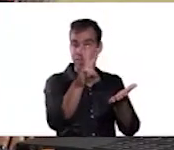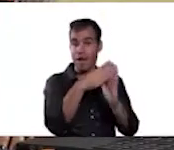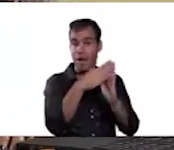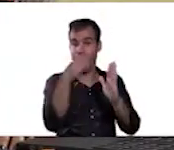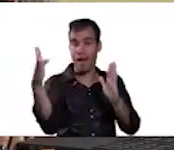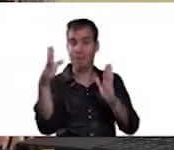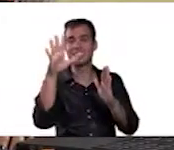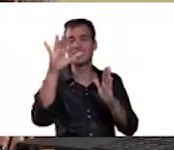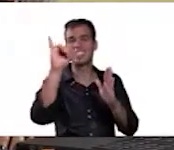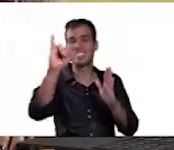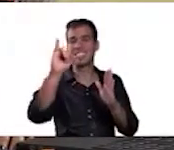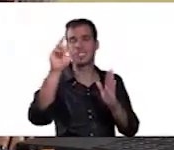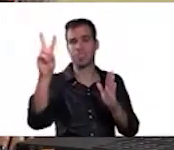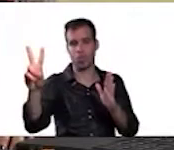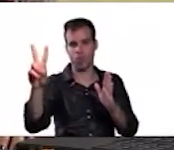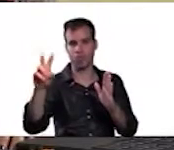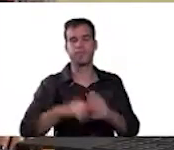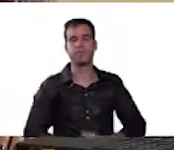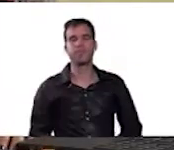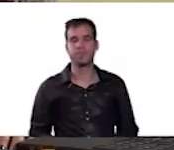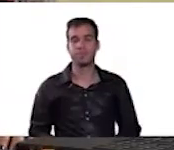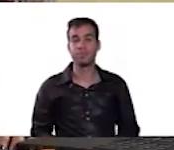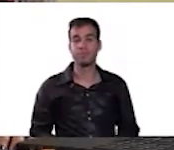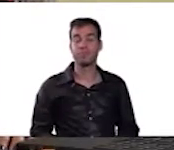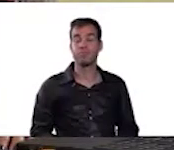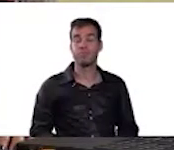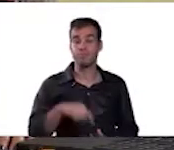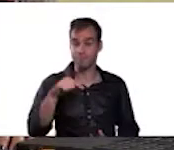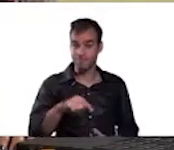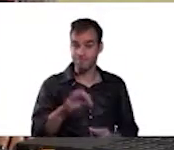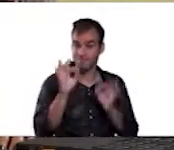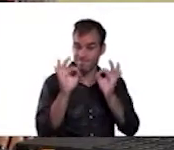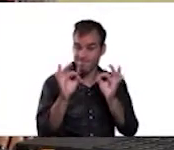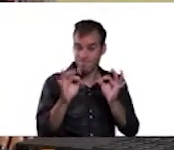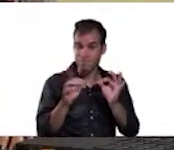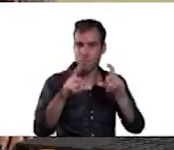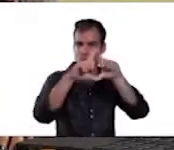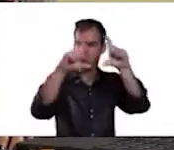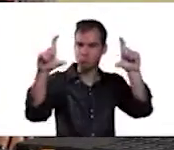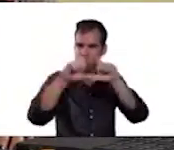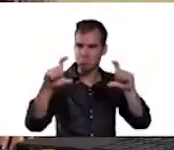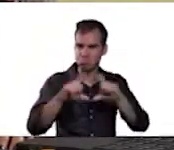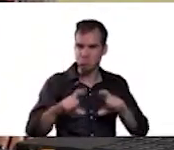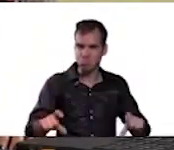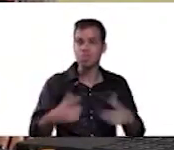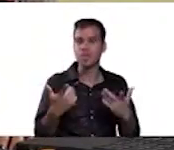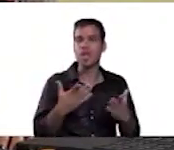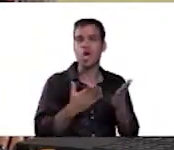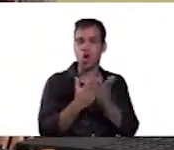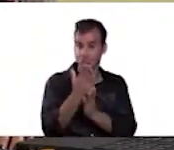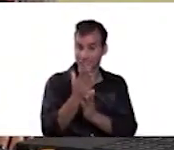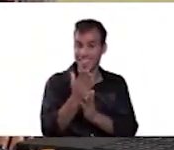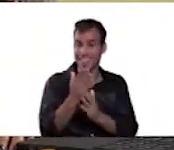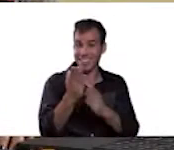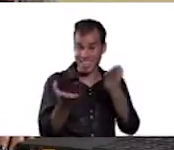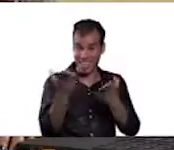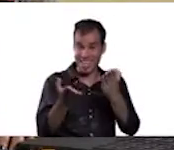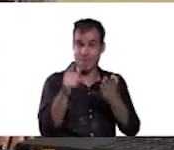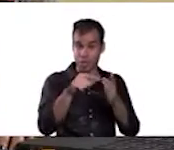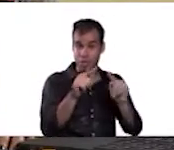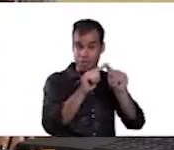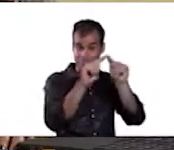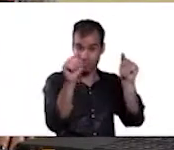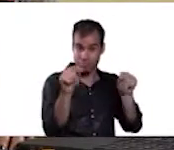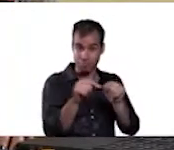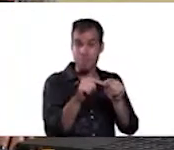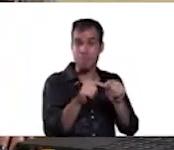53 a la 62. Ahora más específico, el concepto de la constante de equilibrio está en el recuadro de la